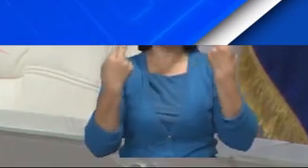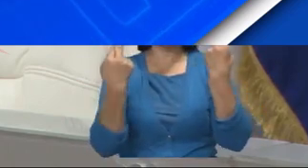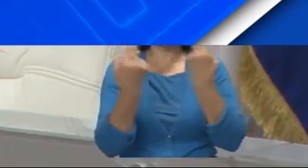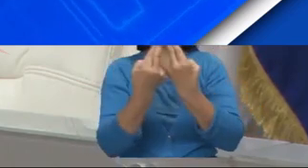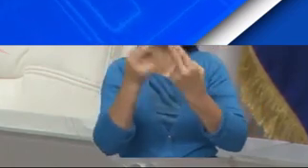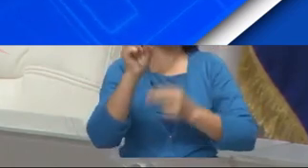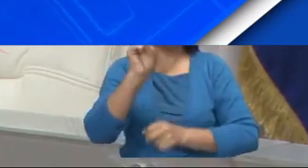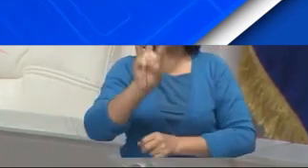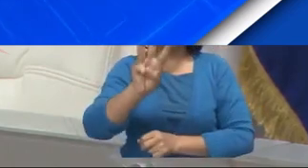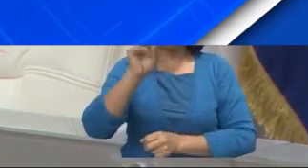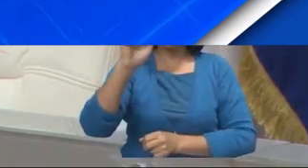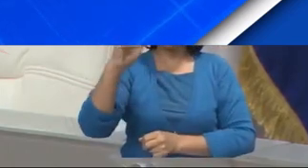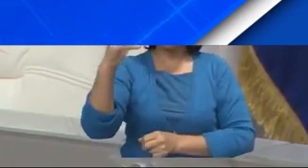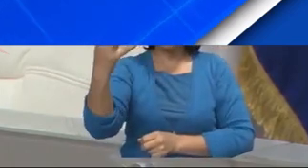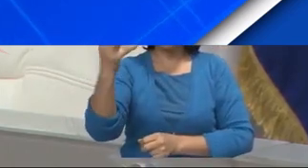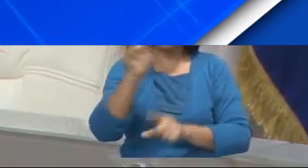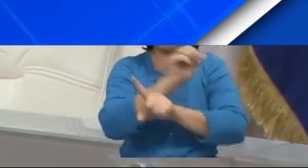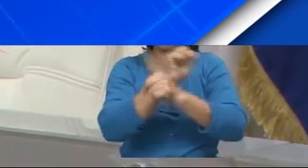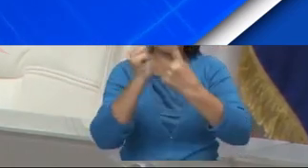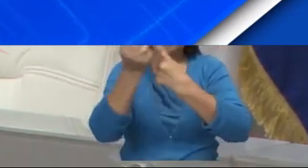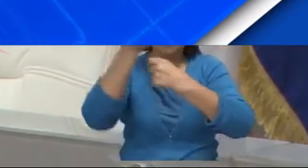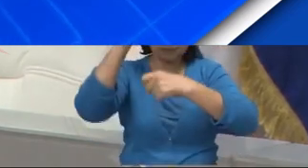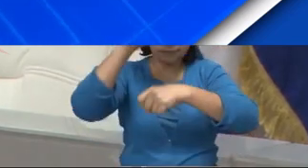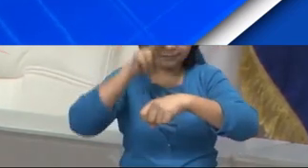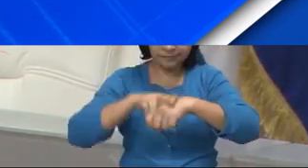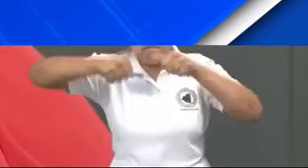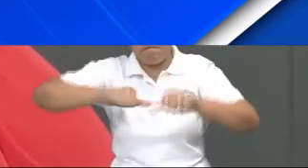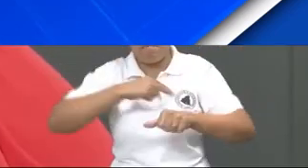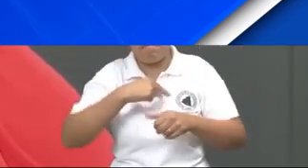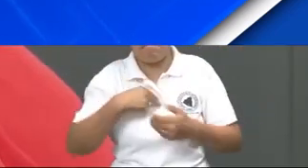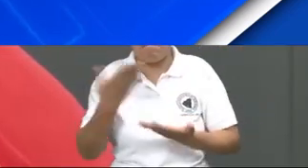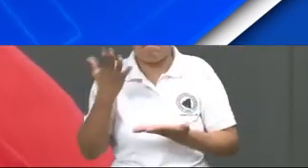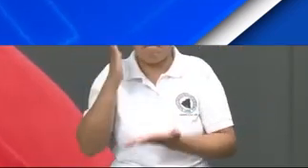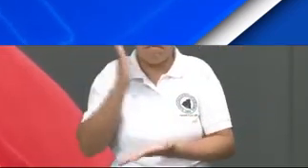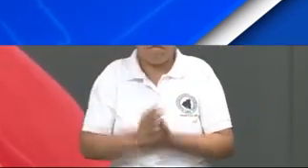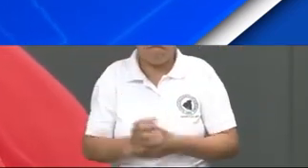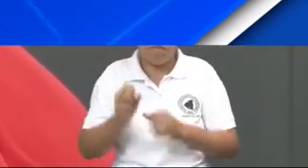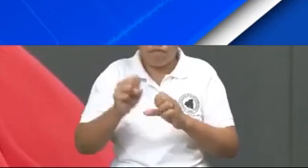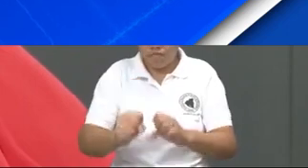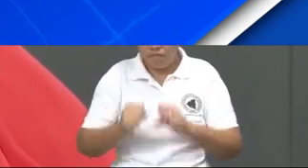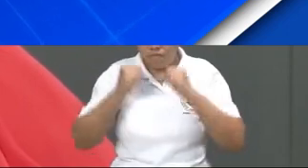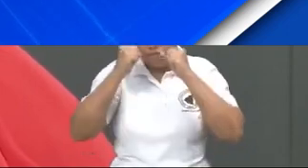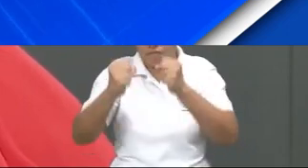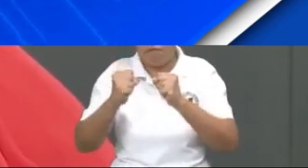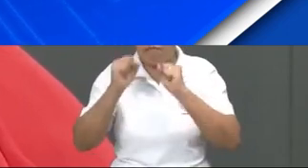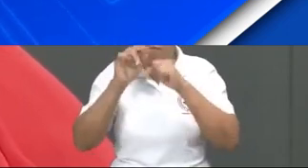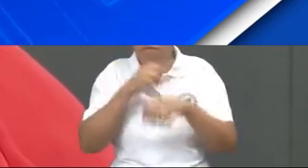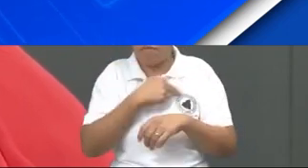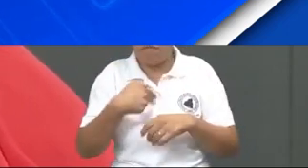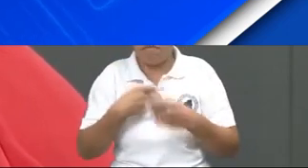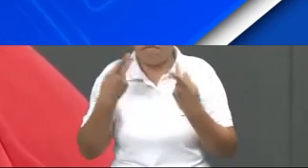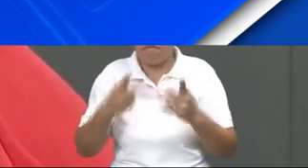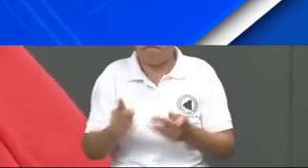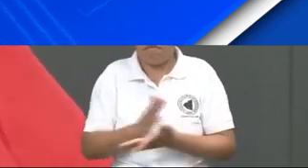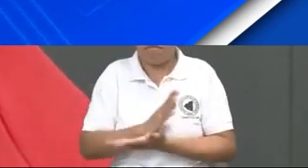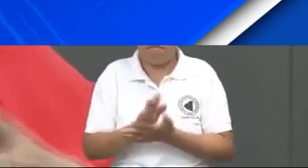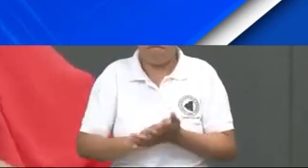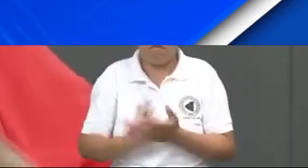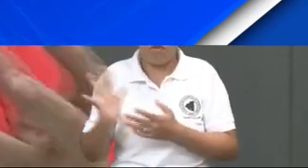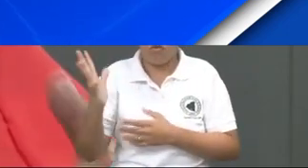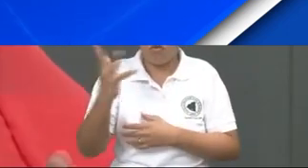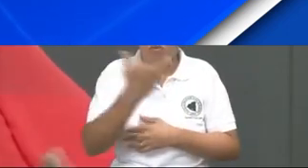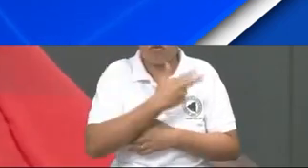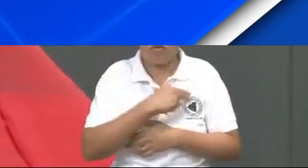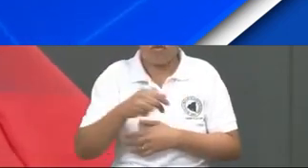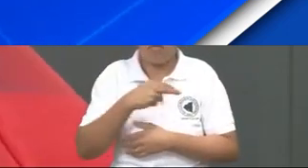la observancia de instrumentos internacionales. Además de fortalecer las capacidades de todo lo